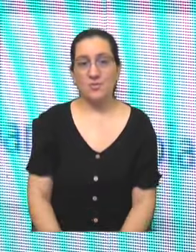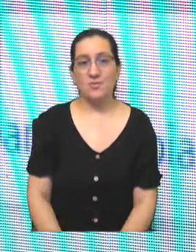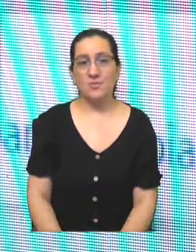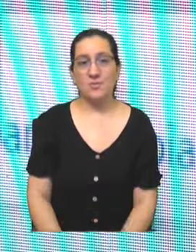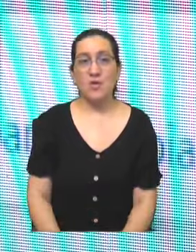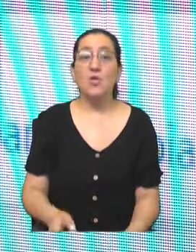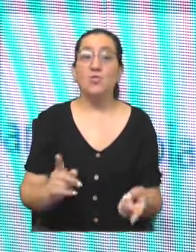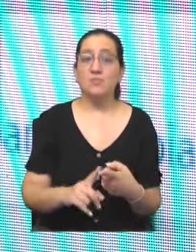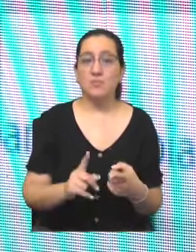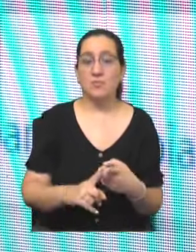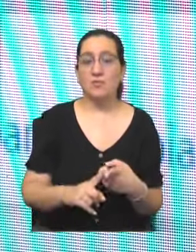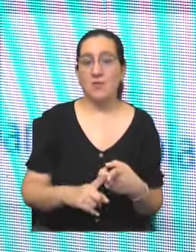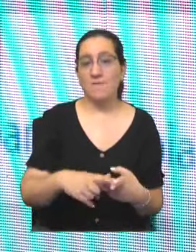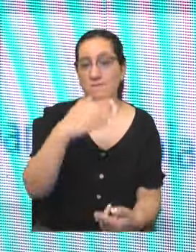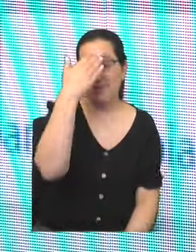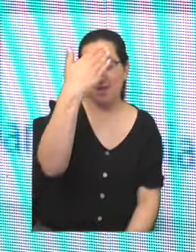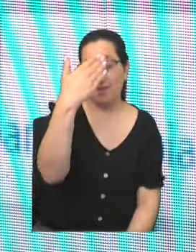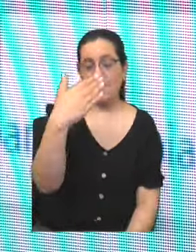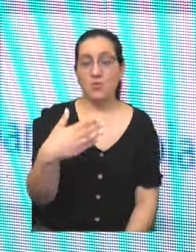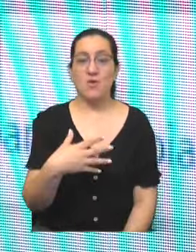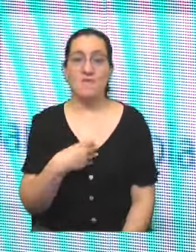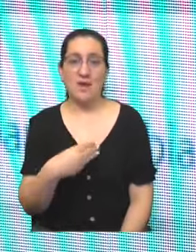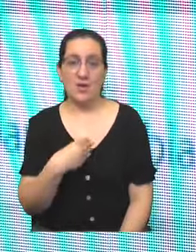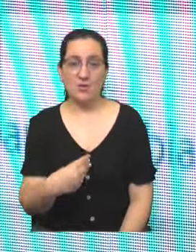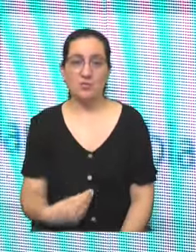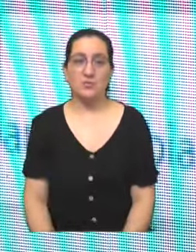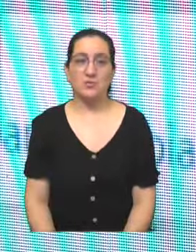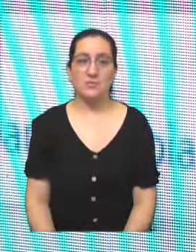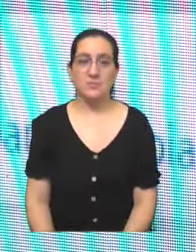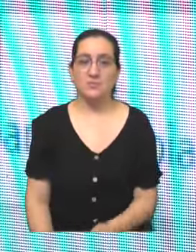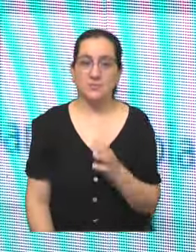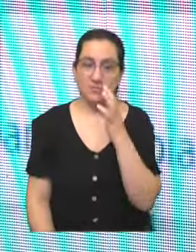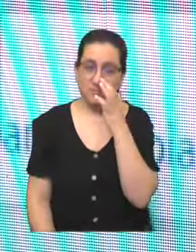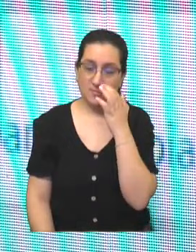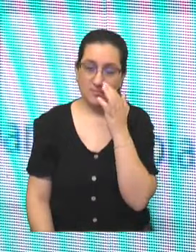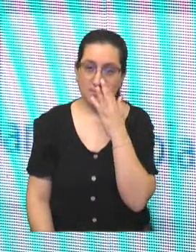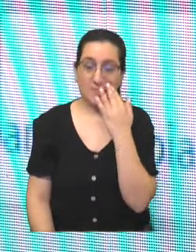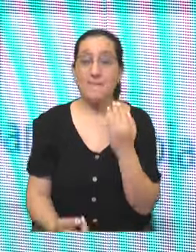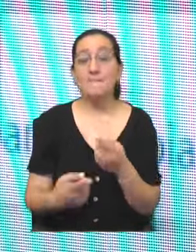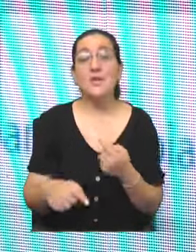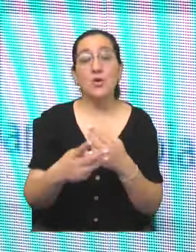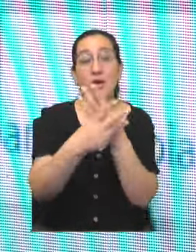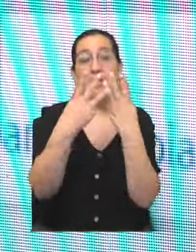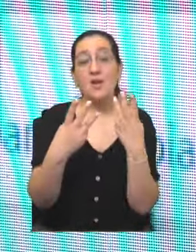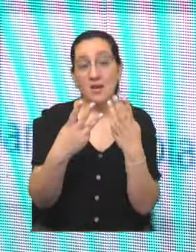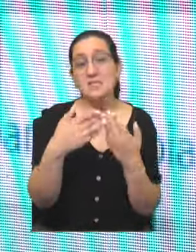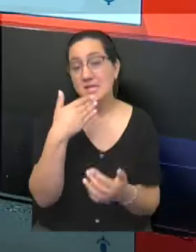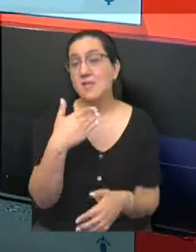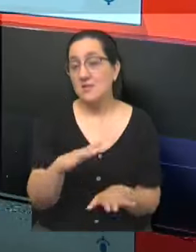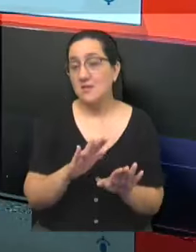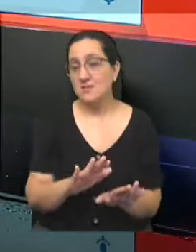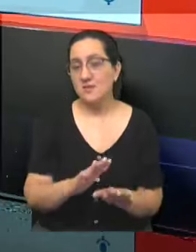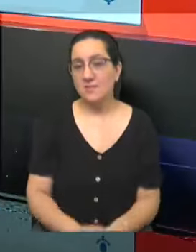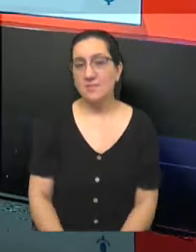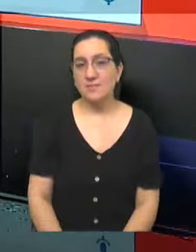como es elección. Totalmente de acuerdo. Es Partido Nacional. Ah, está de acuerdo. Y Frente Amplio y Partido Nacional. Pero en general se entiende así.